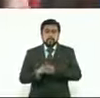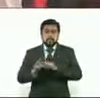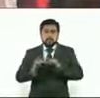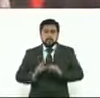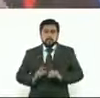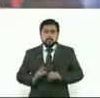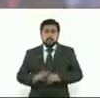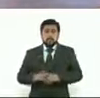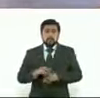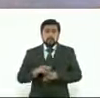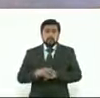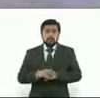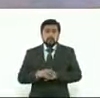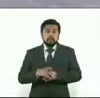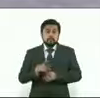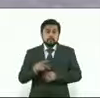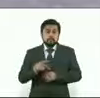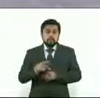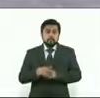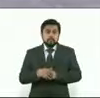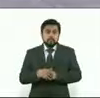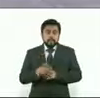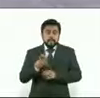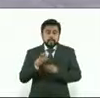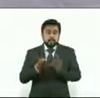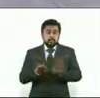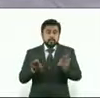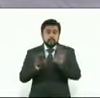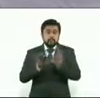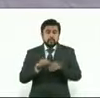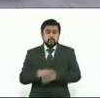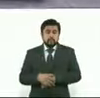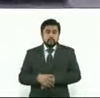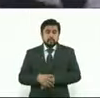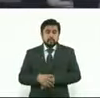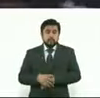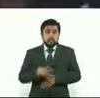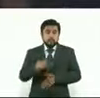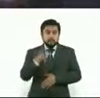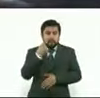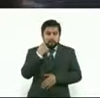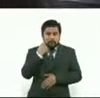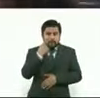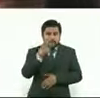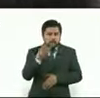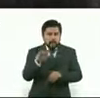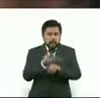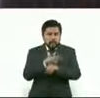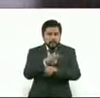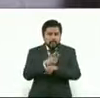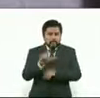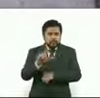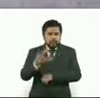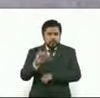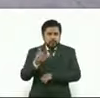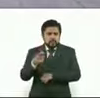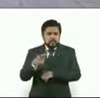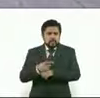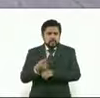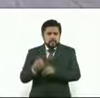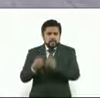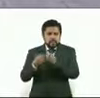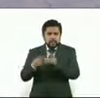jefe, deshidratación en el atleta, ¿no? Entonces es importante hacerlo. Ahí está. Le recuperaron la bebida, Lucy, exactamente. Por eso se es importante. Le llevaron a